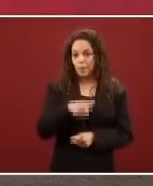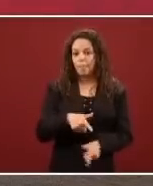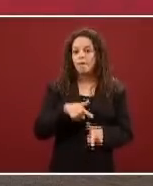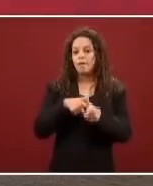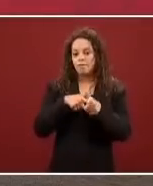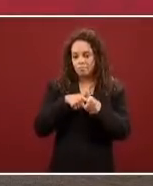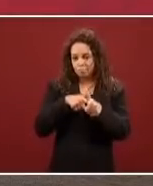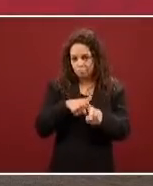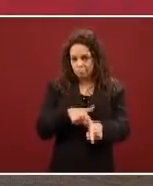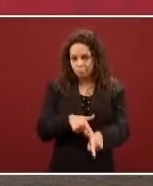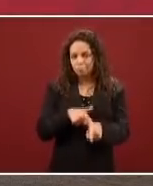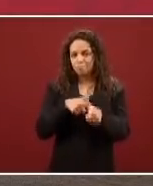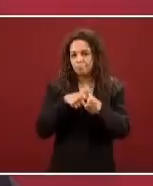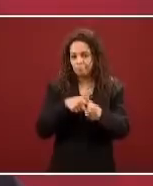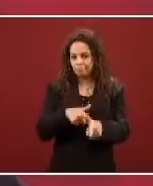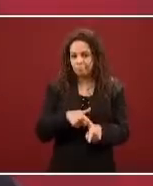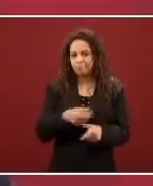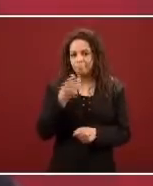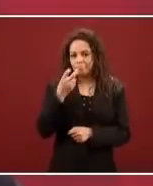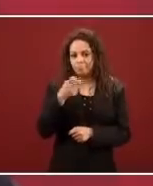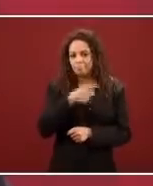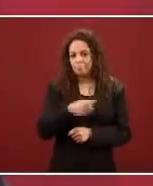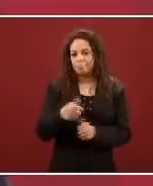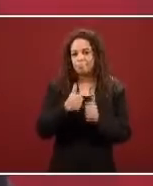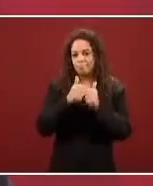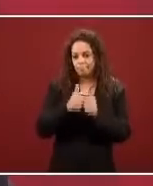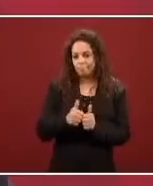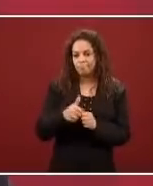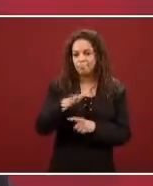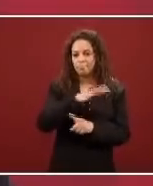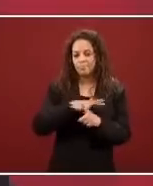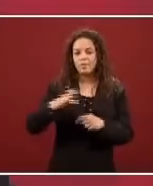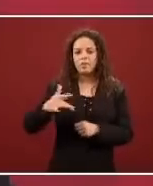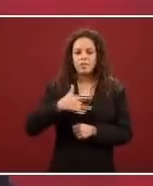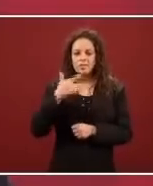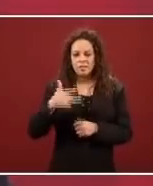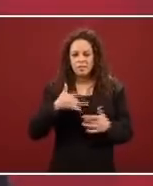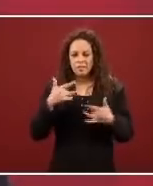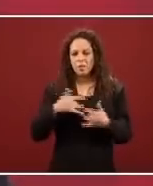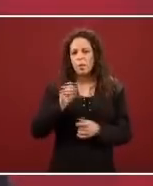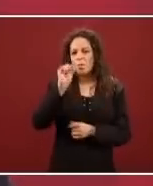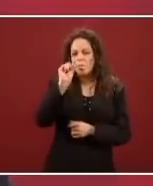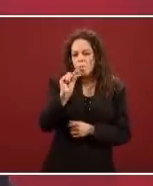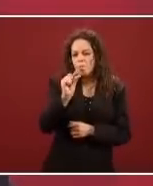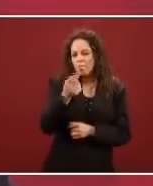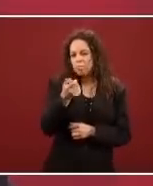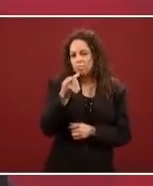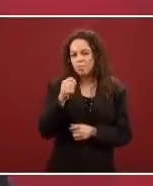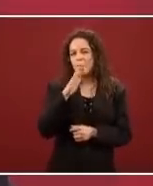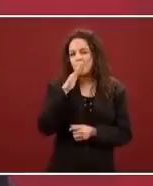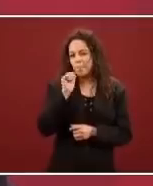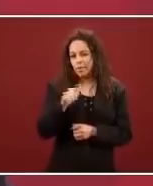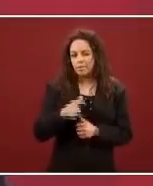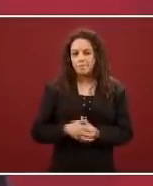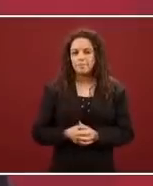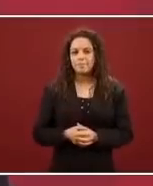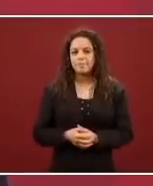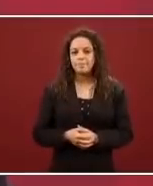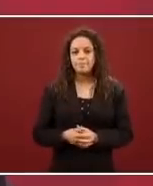en ese escenario, es decir, en ese estado ambulatorio con sintomatología leve. Y de los pacientes que sí